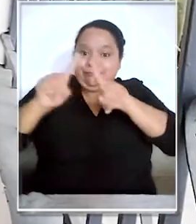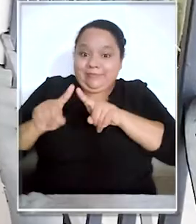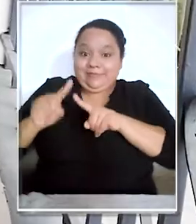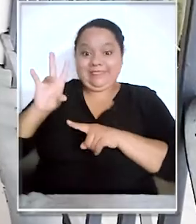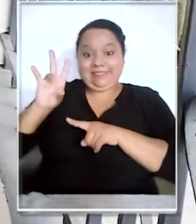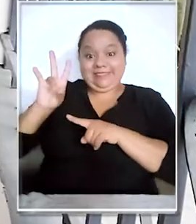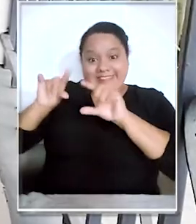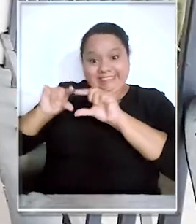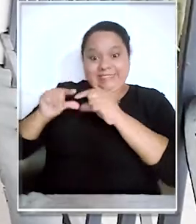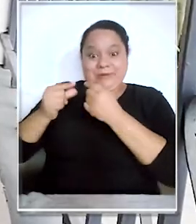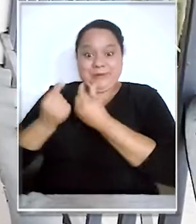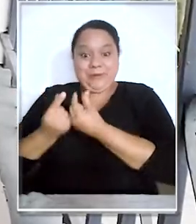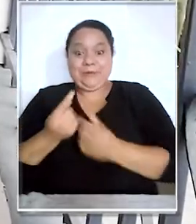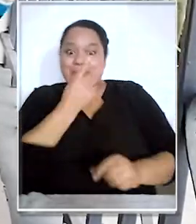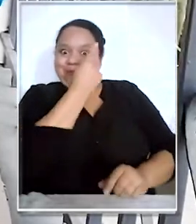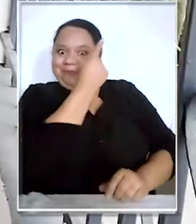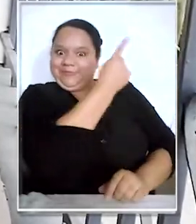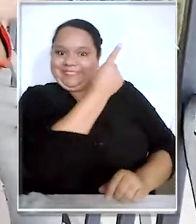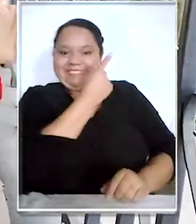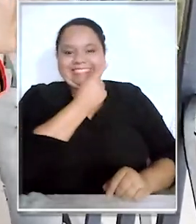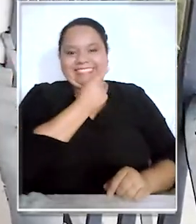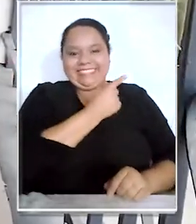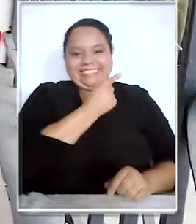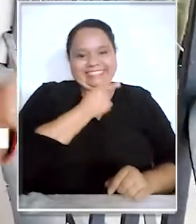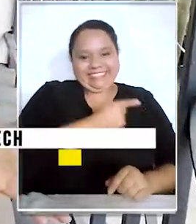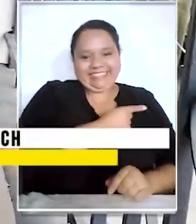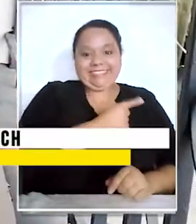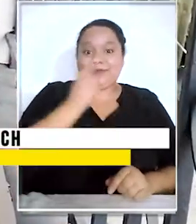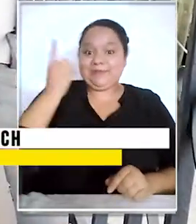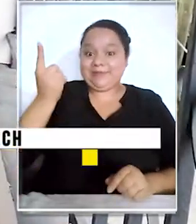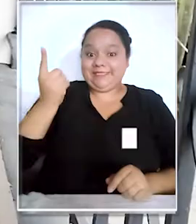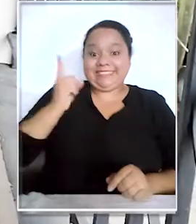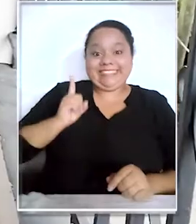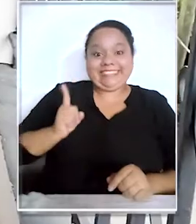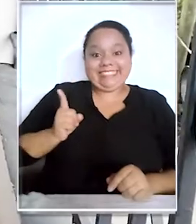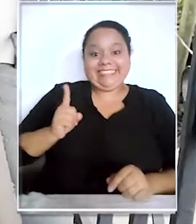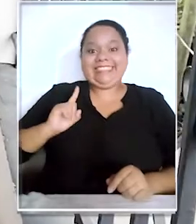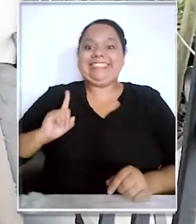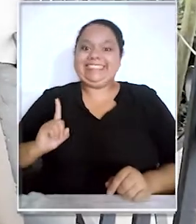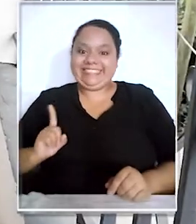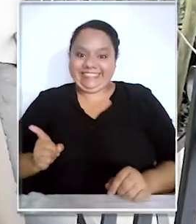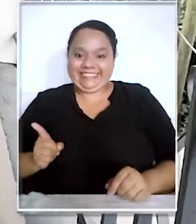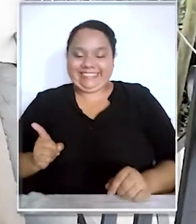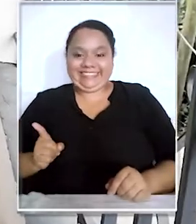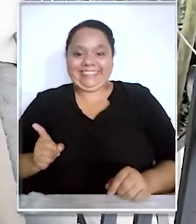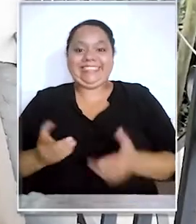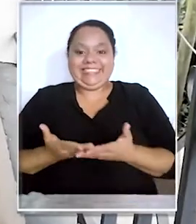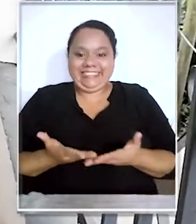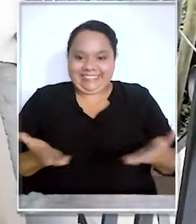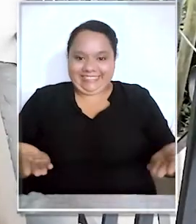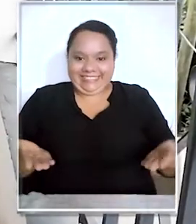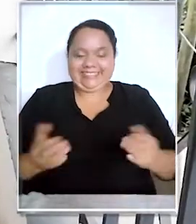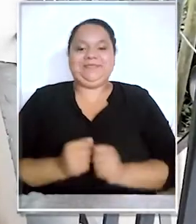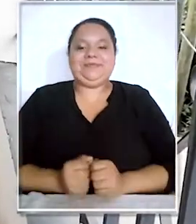pueblos indígenas. Ellos son Tahuaca, Miskito, Pech, Tolupán, Nahua, Maya Chortí